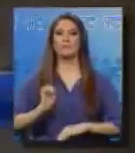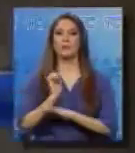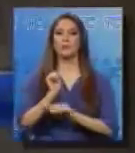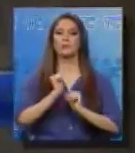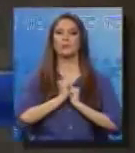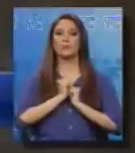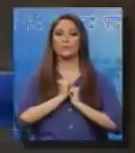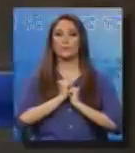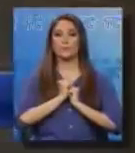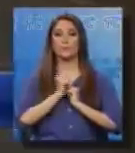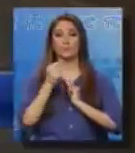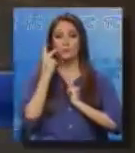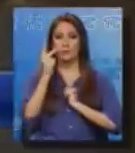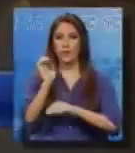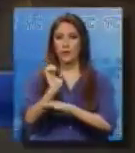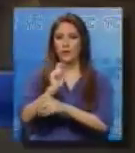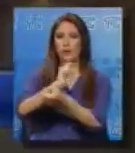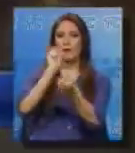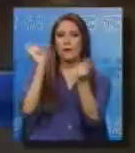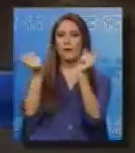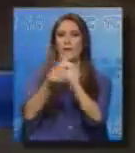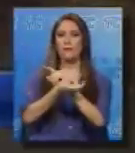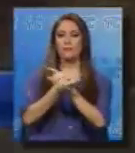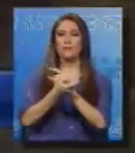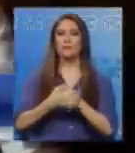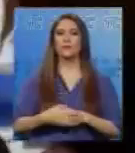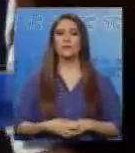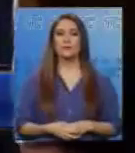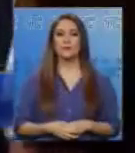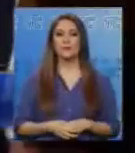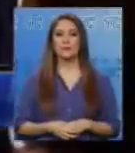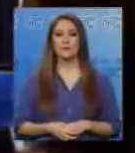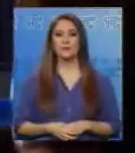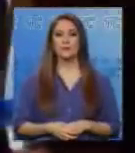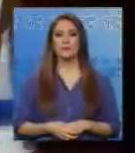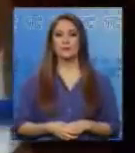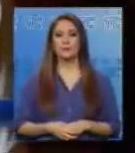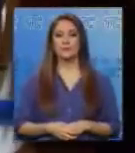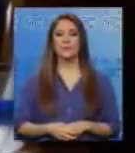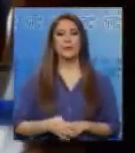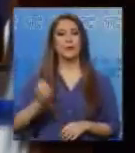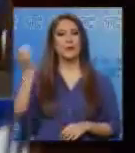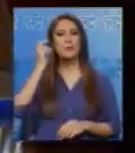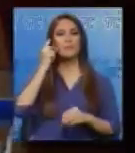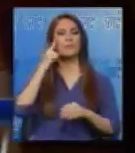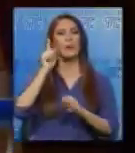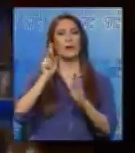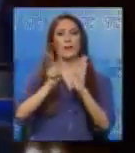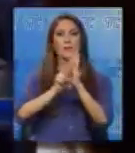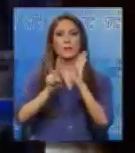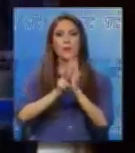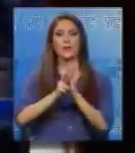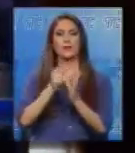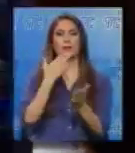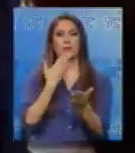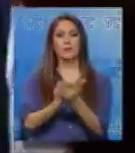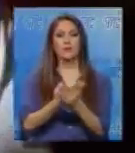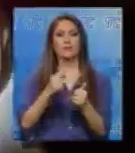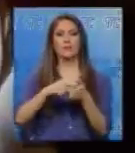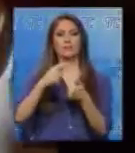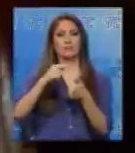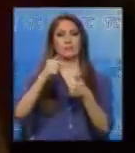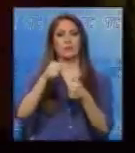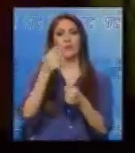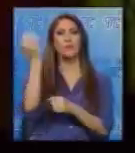Hemos visto un país transformado, nada más ver sus carteras, los bonos de la vivienda que está dando el señor Correa,